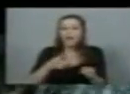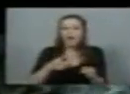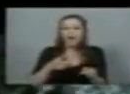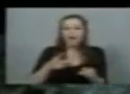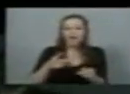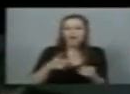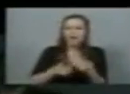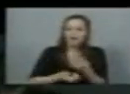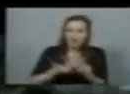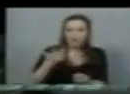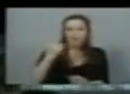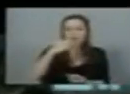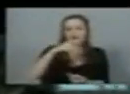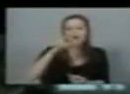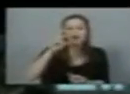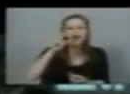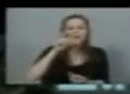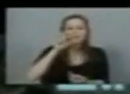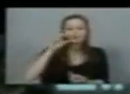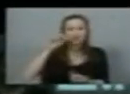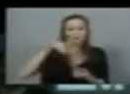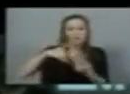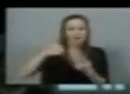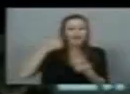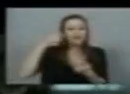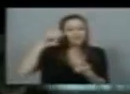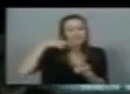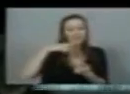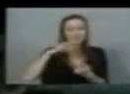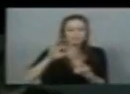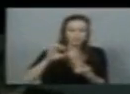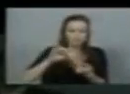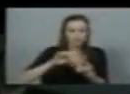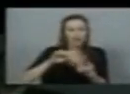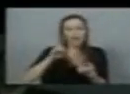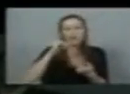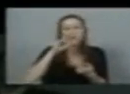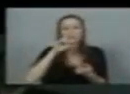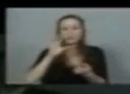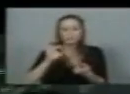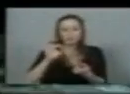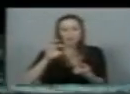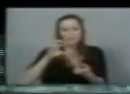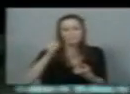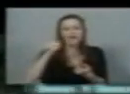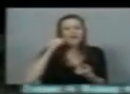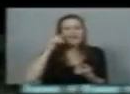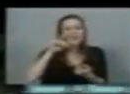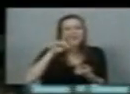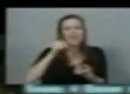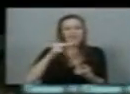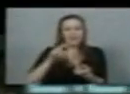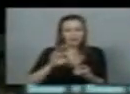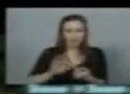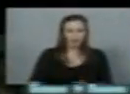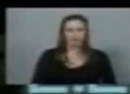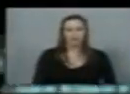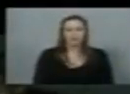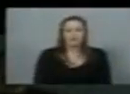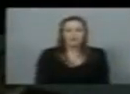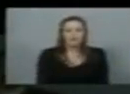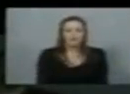Mañeto, Lucio, Rafael Pagliaro y el otro, entiendo que es la señora de Noble.